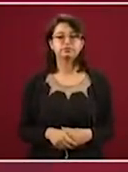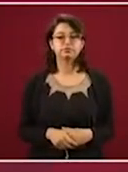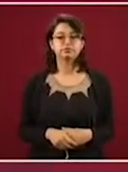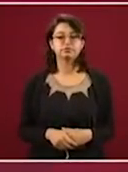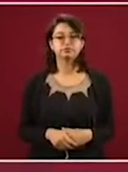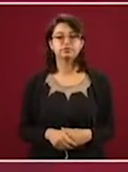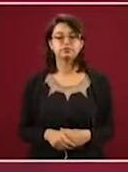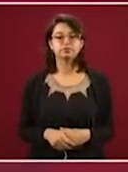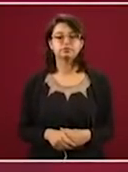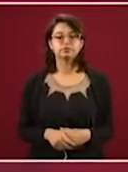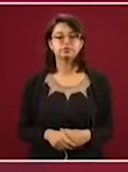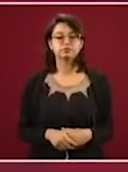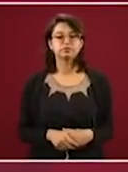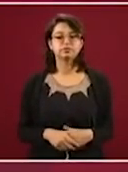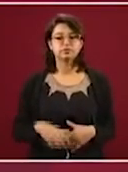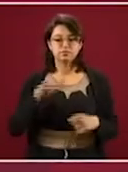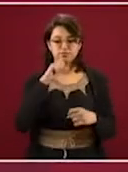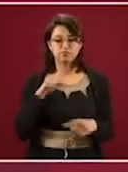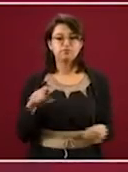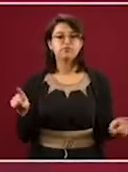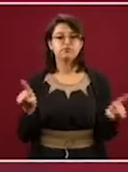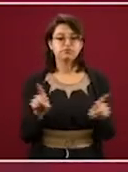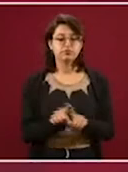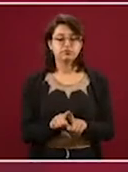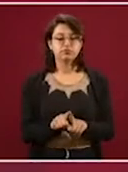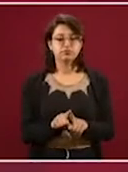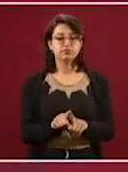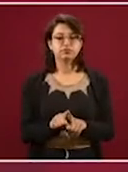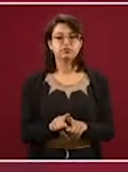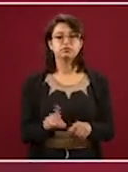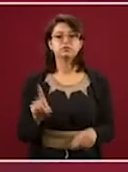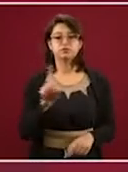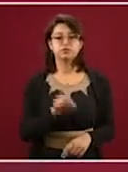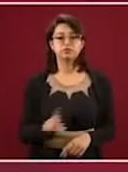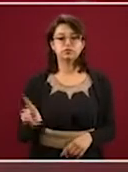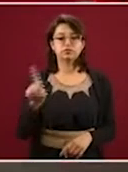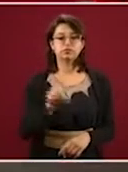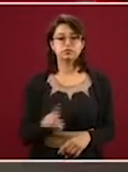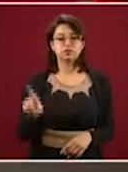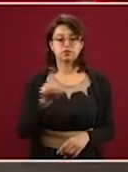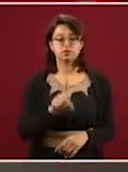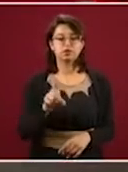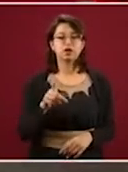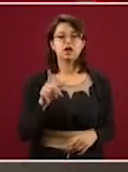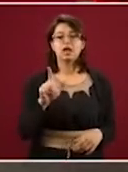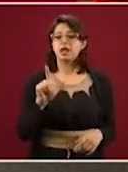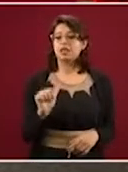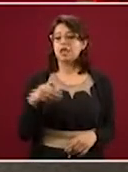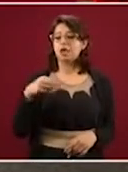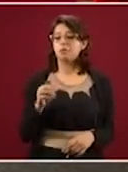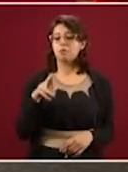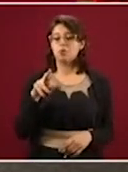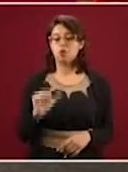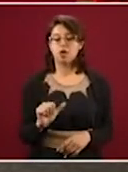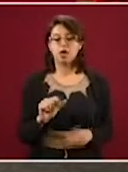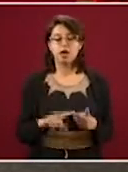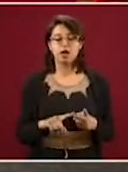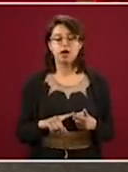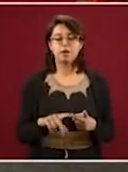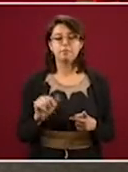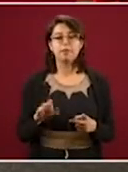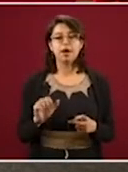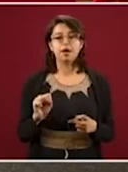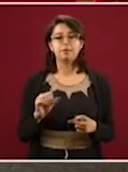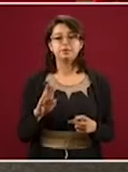Y vamos también el domingo a La Mora, a Bavispe, nos vamos